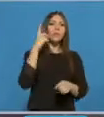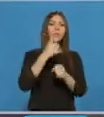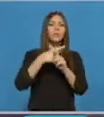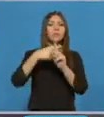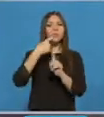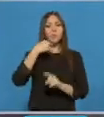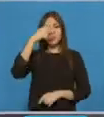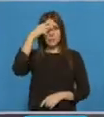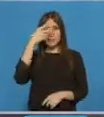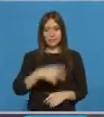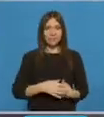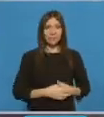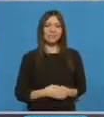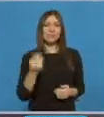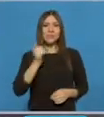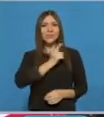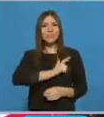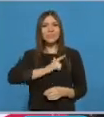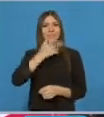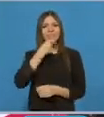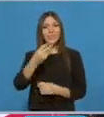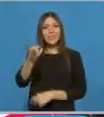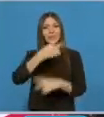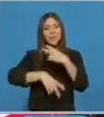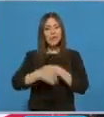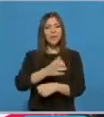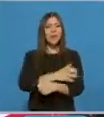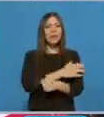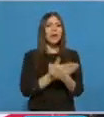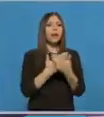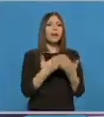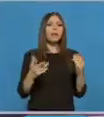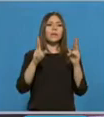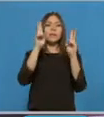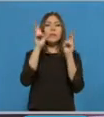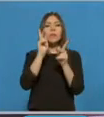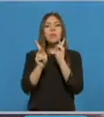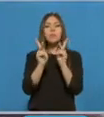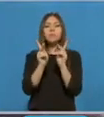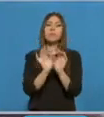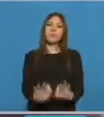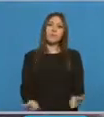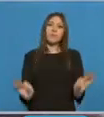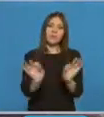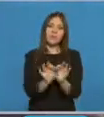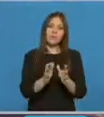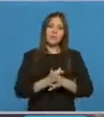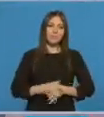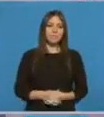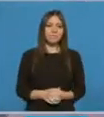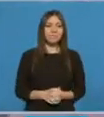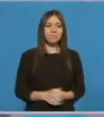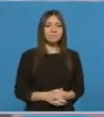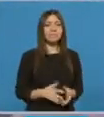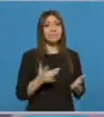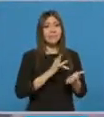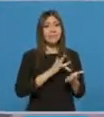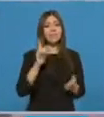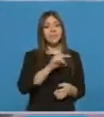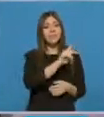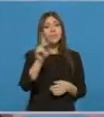De verdad, un gusto tenerte, que nos acompañes, hablando de ese tema tan importante. No, muchas gracias a ustedes por la invitación y la oportunidad